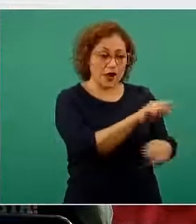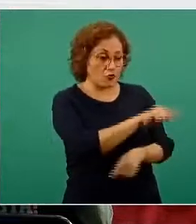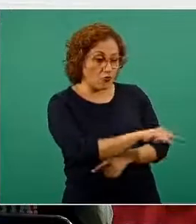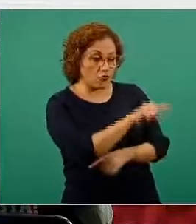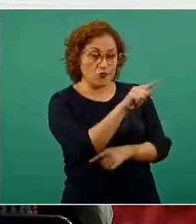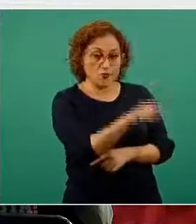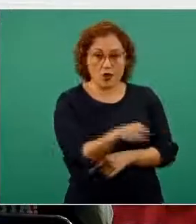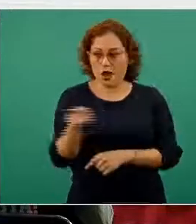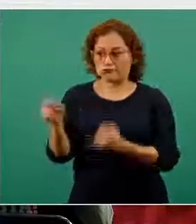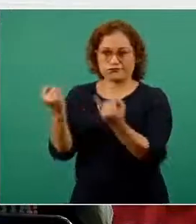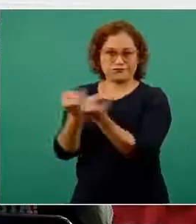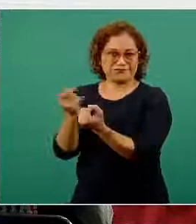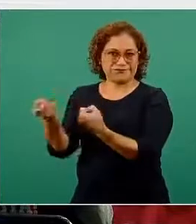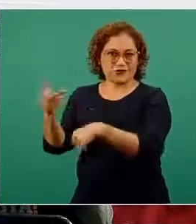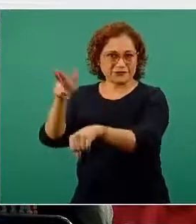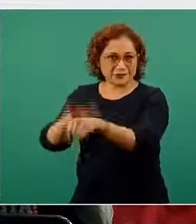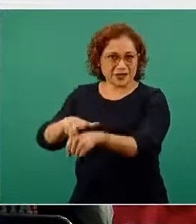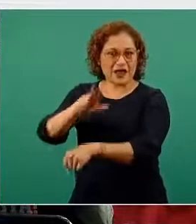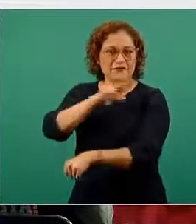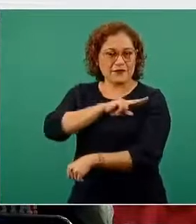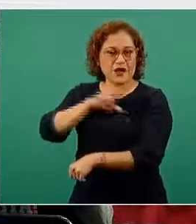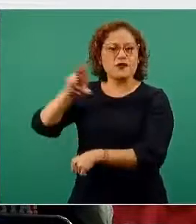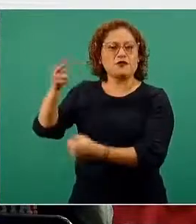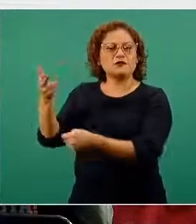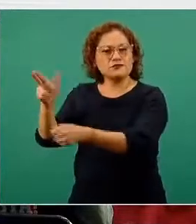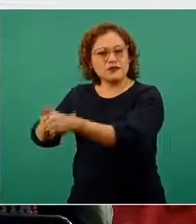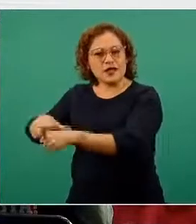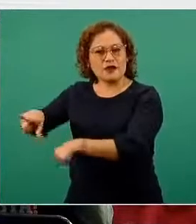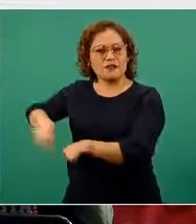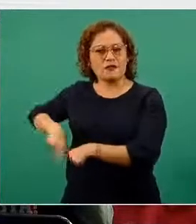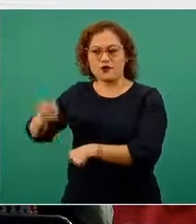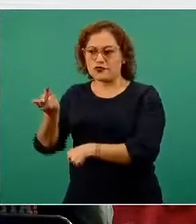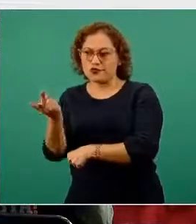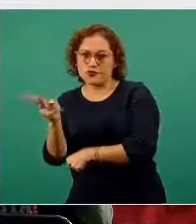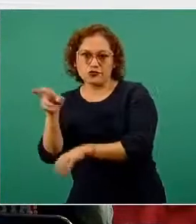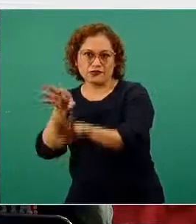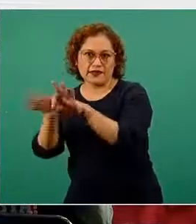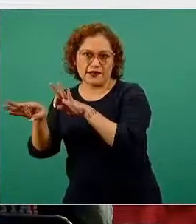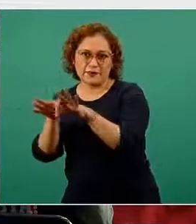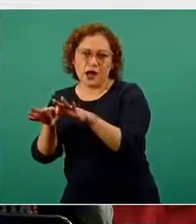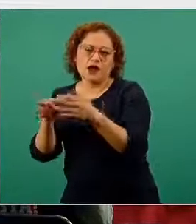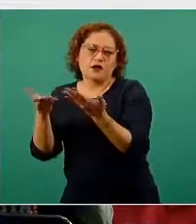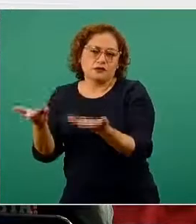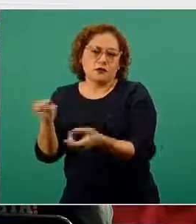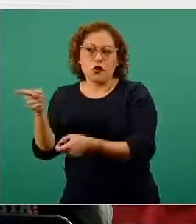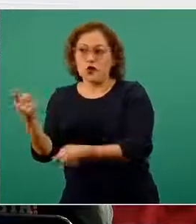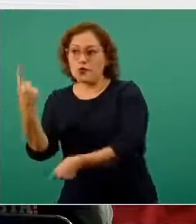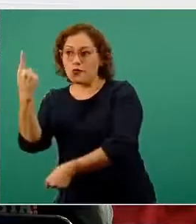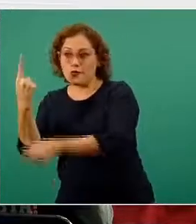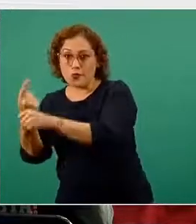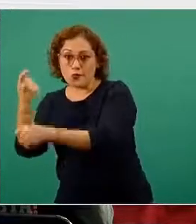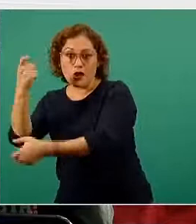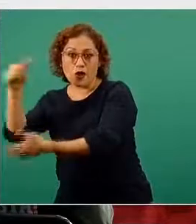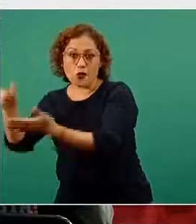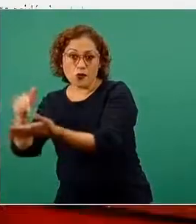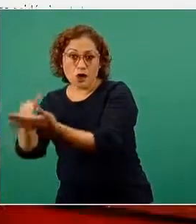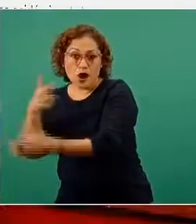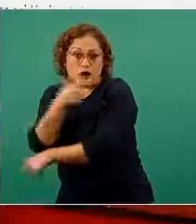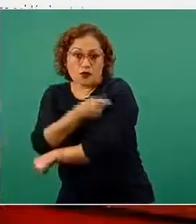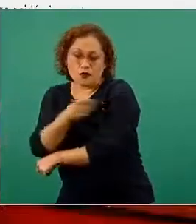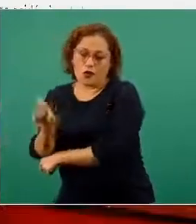Veamos ahora esta clasificación o esta organización de acuerdo a lo que se irá